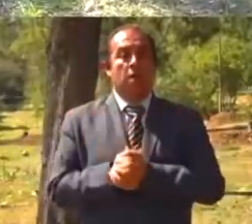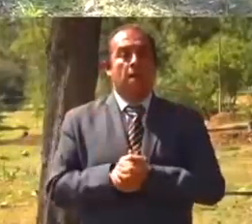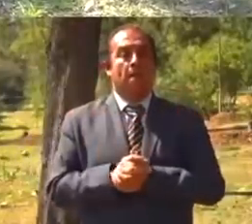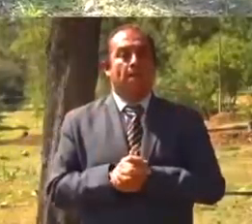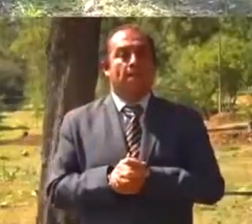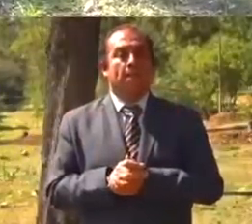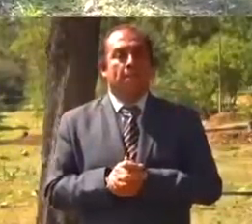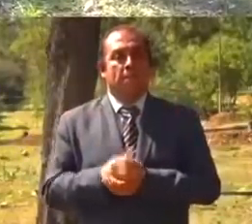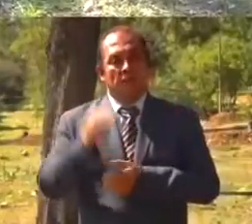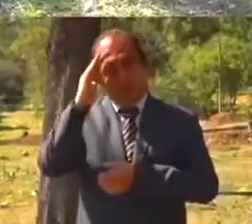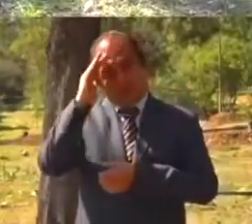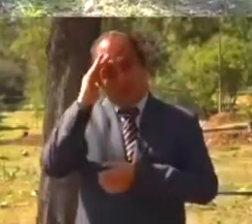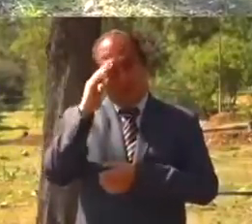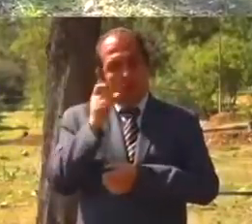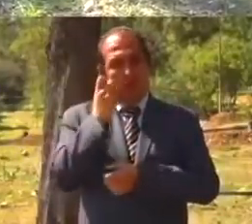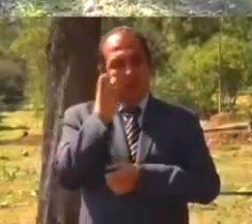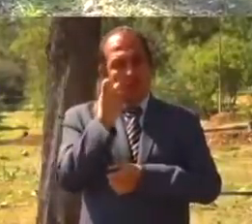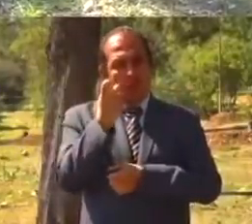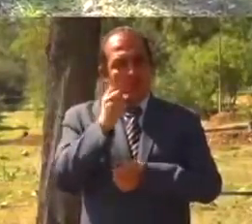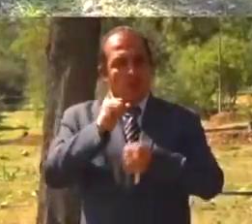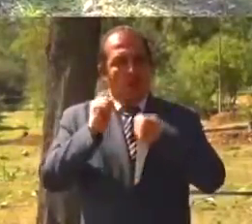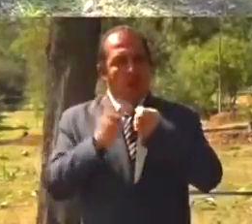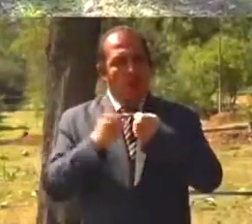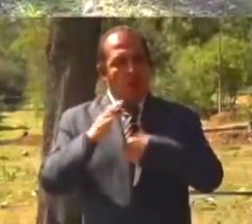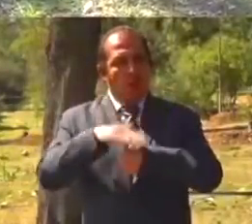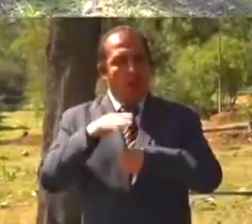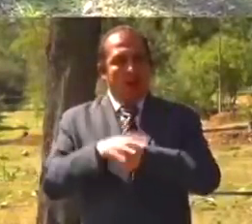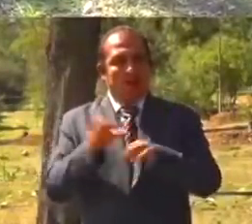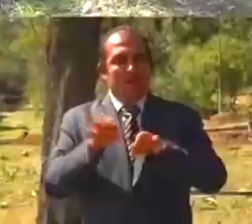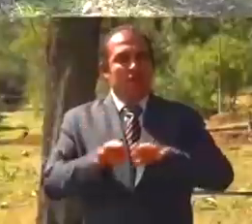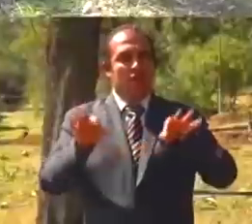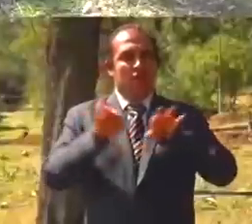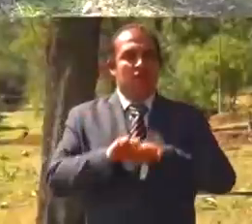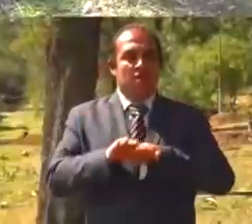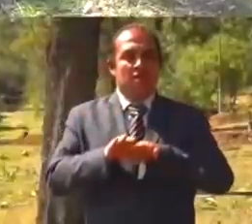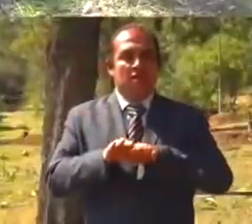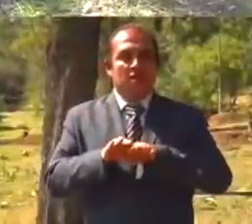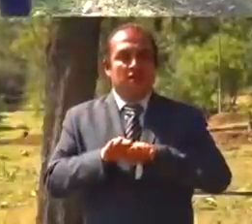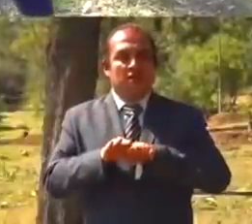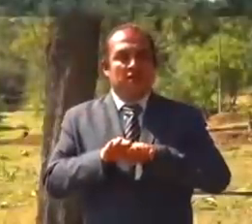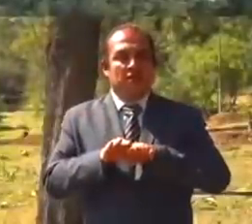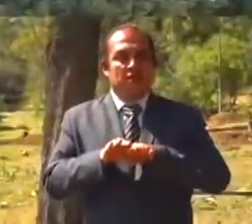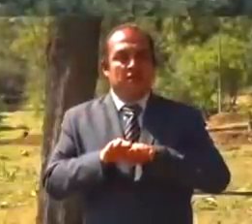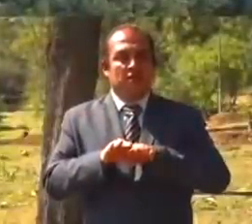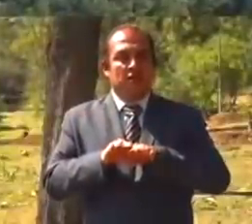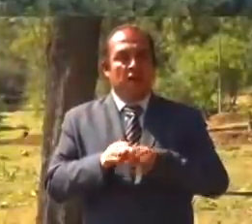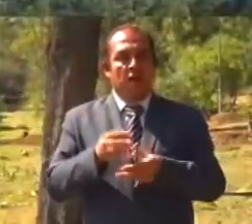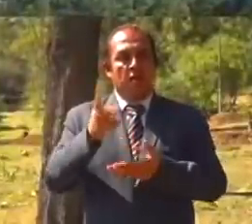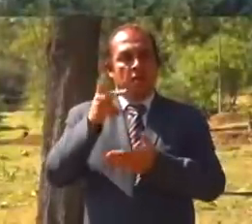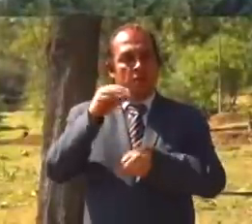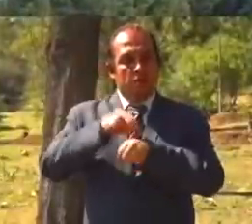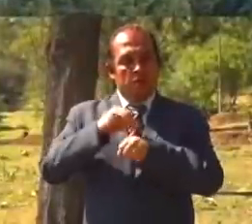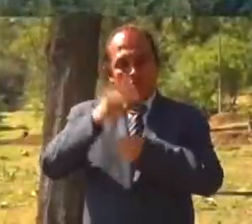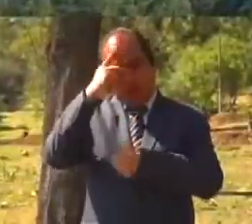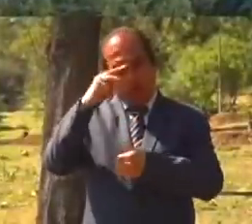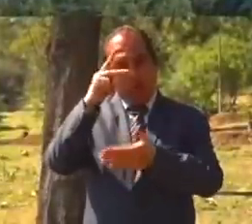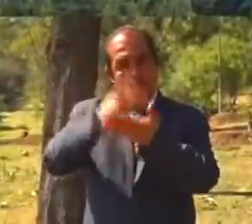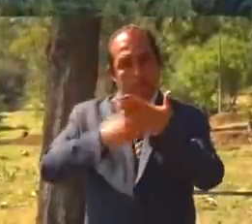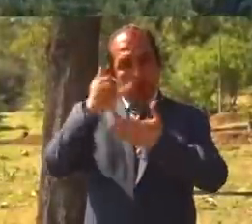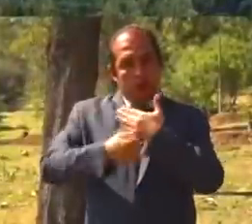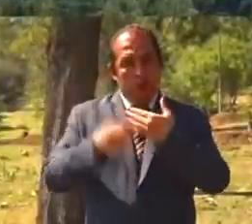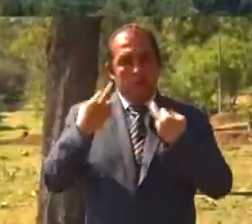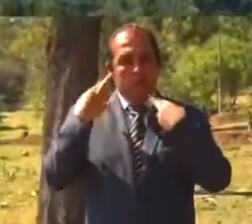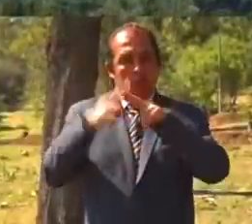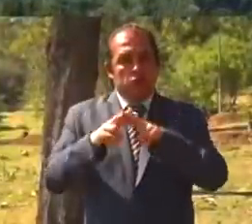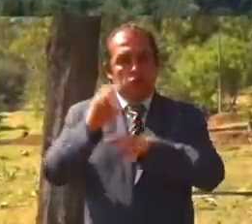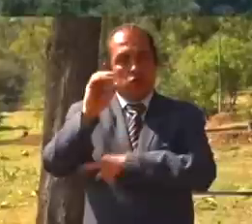que es una de las líneas más atractivas que se ha planteado también en el proyecto del maestro Orozco,